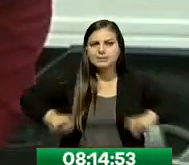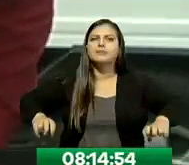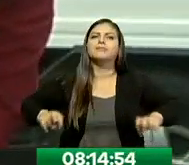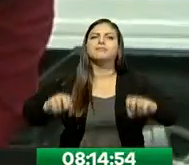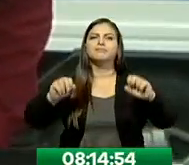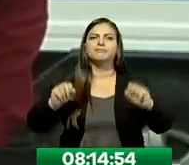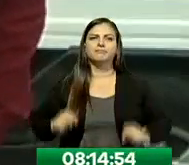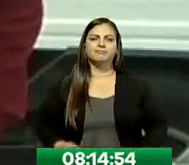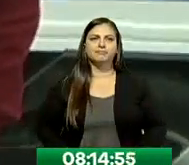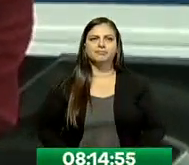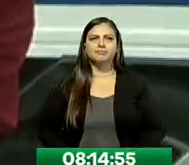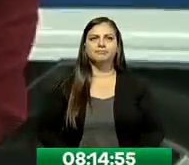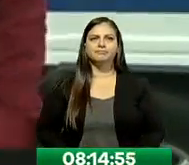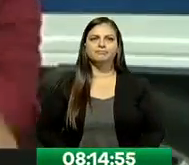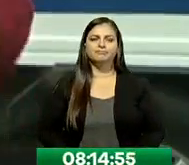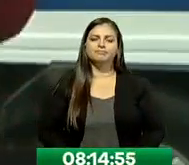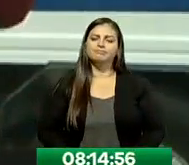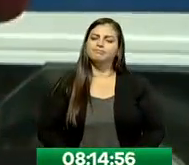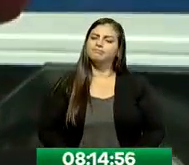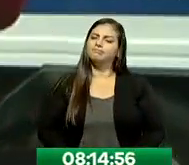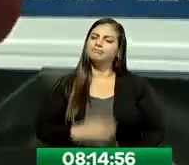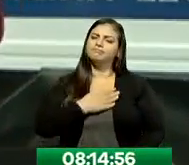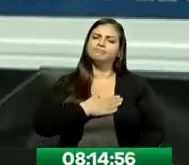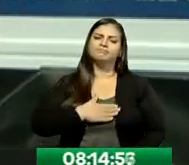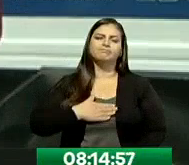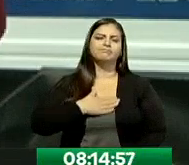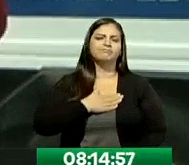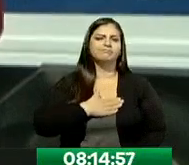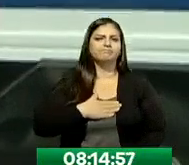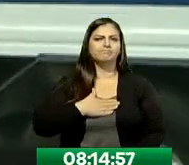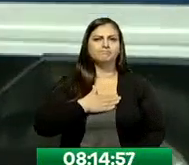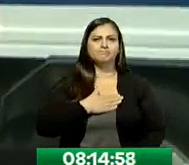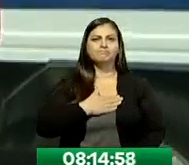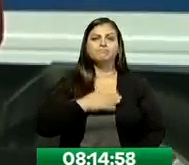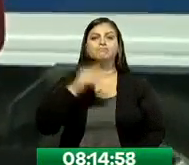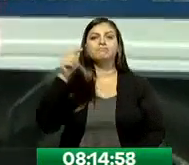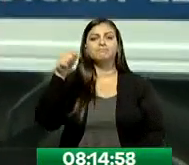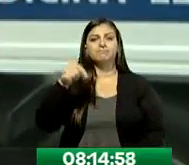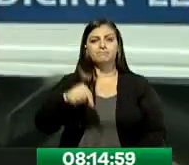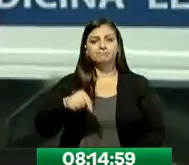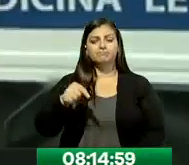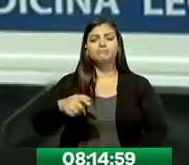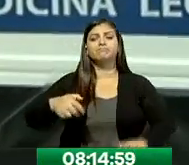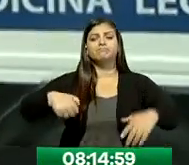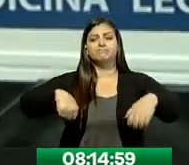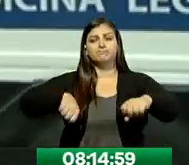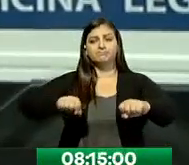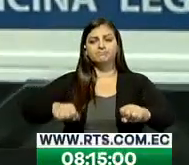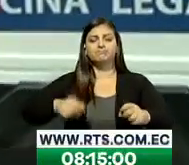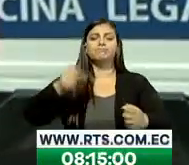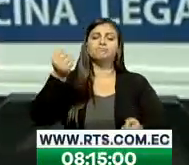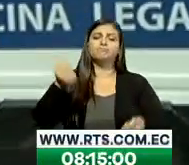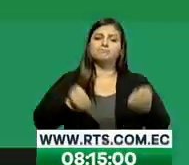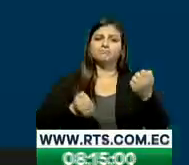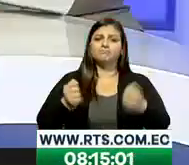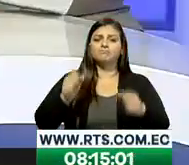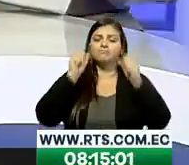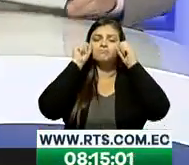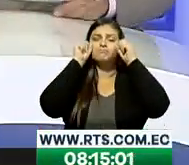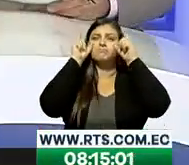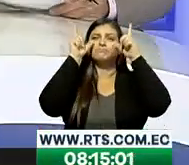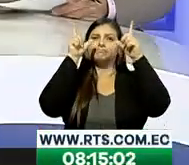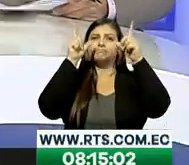compañeros y amigos televidentes, por favor, precaución al momento de circular por las vías. Es un